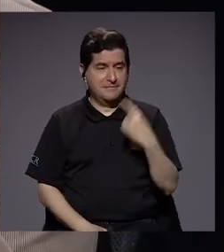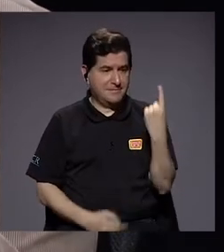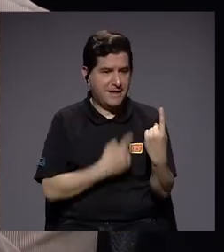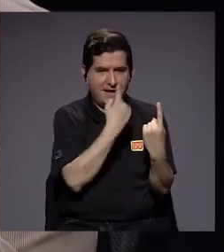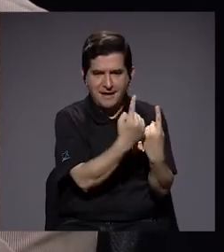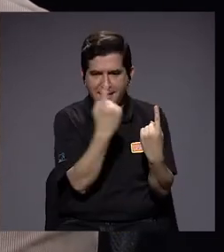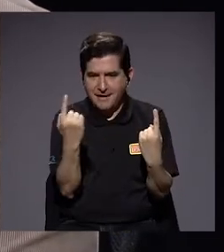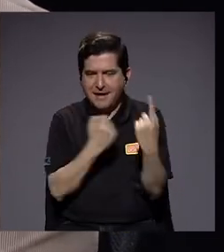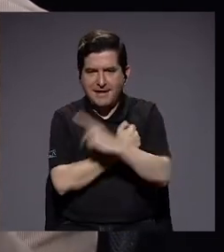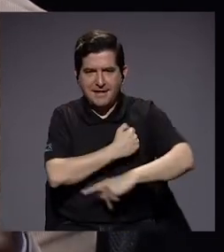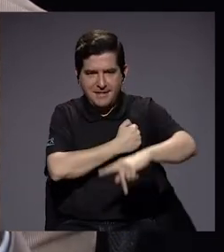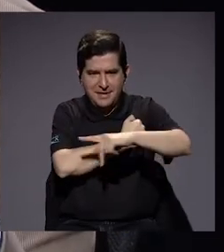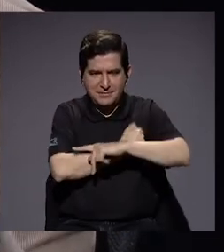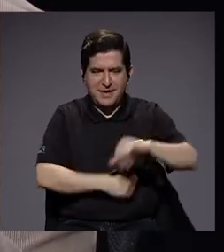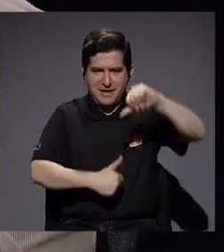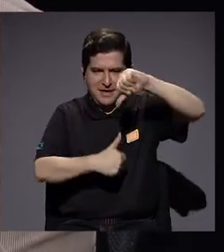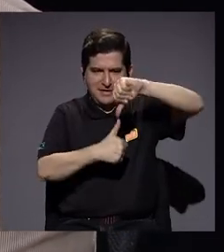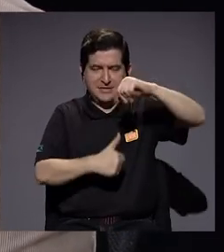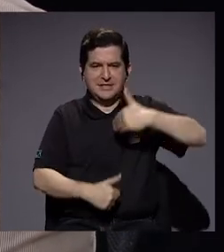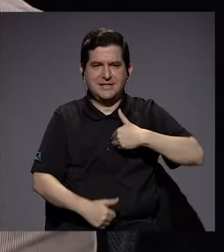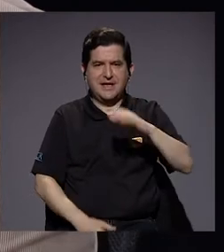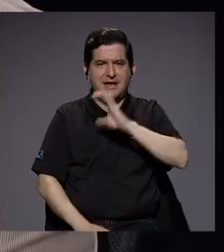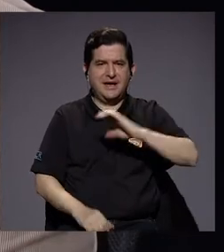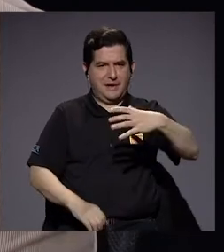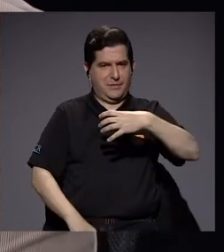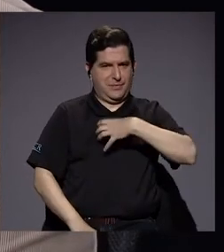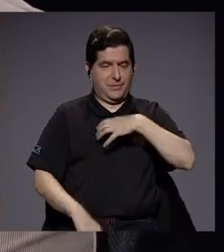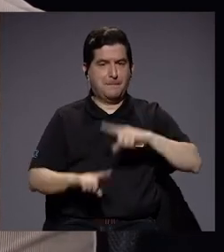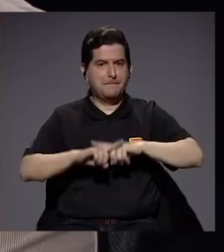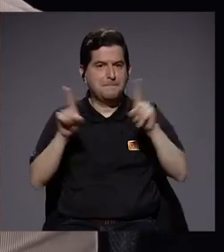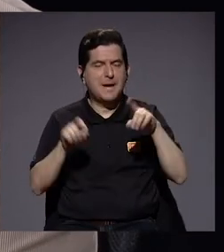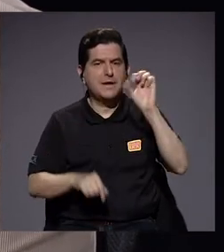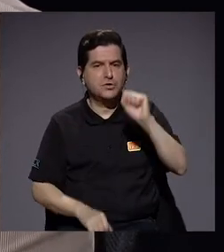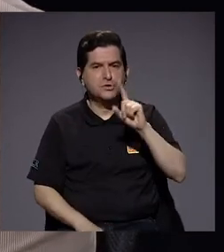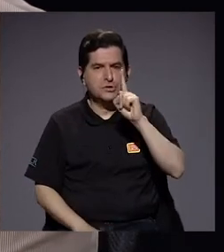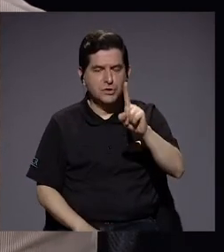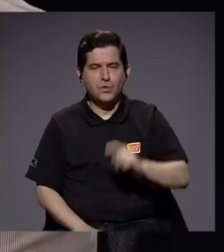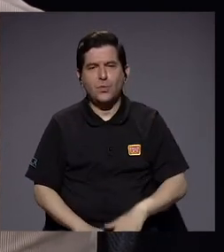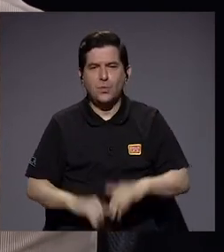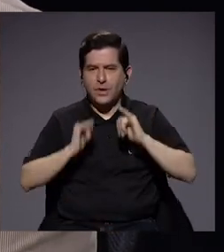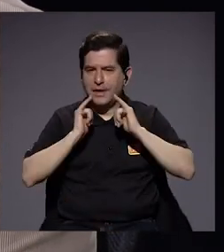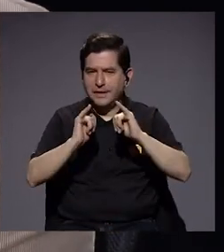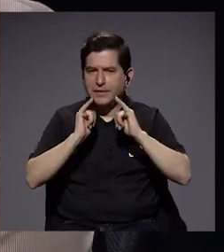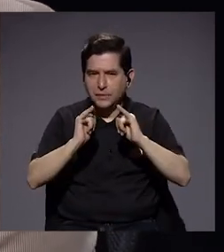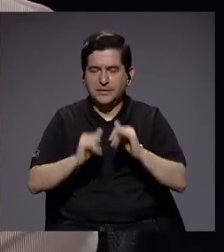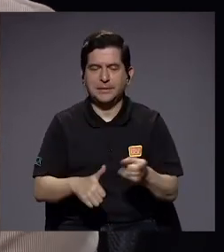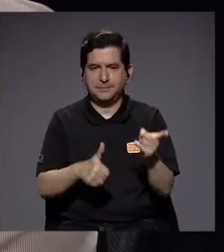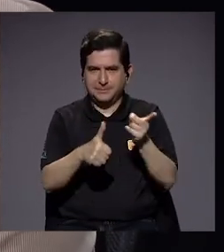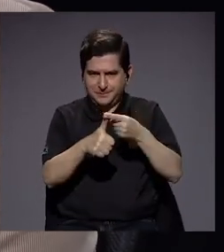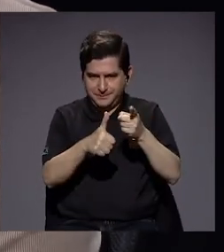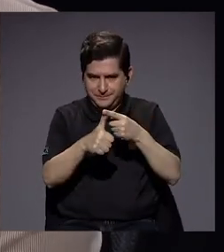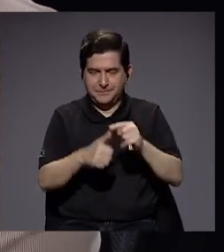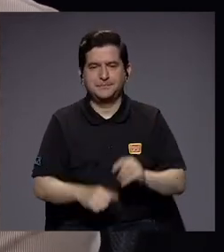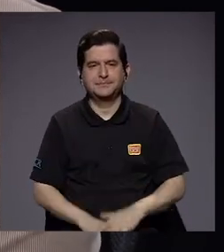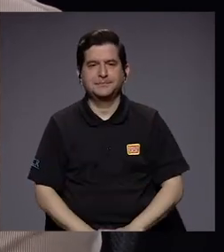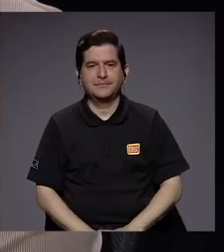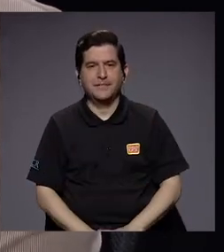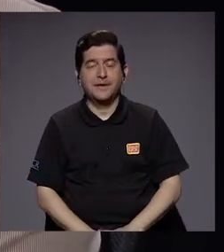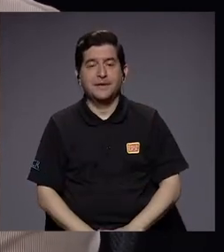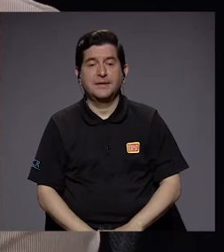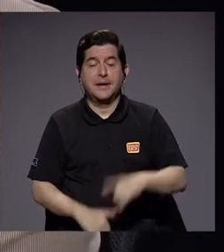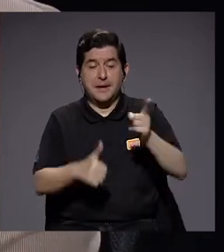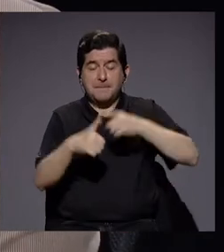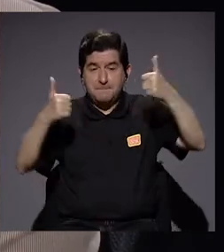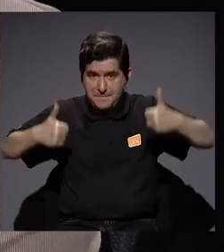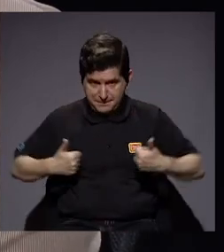de sus países, cada uno de los países de Centroamérica tiene los matices, pero sí hay un común denominador. Entonces, primero que todo,